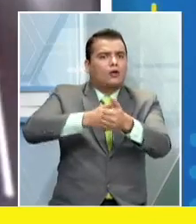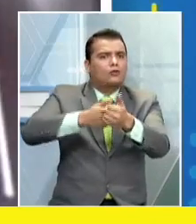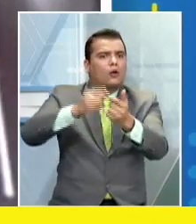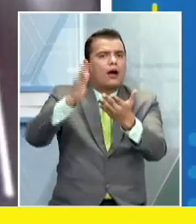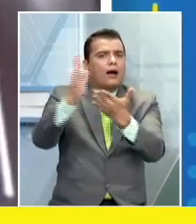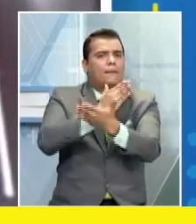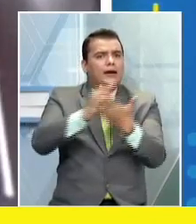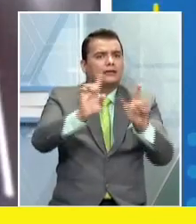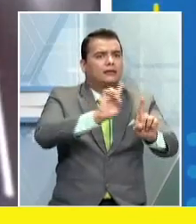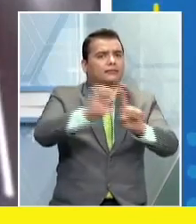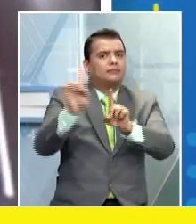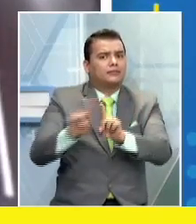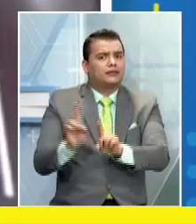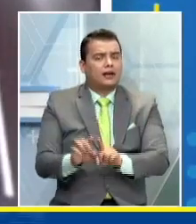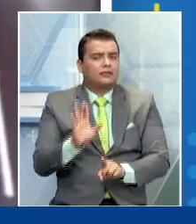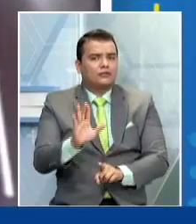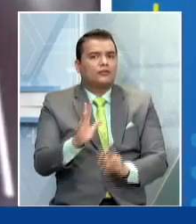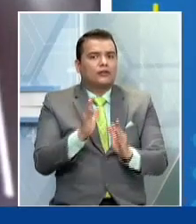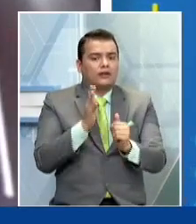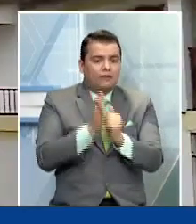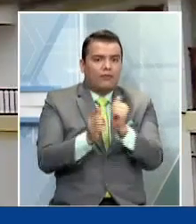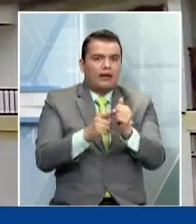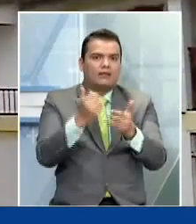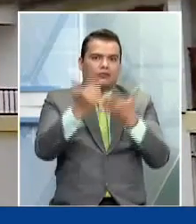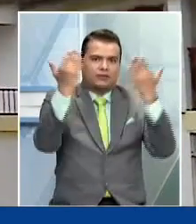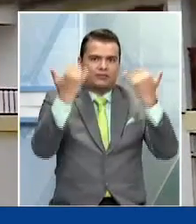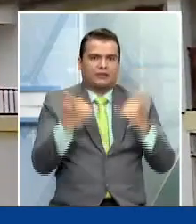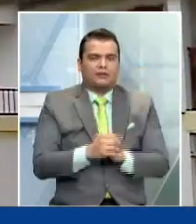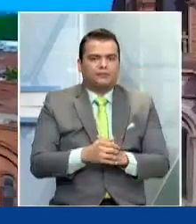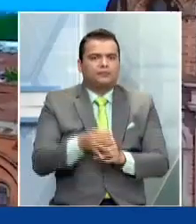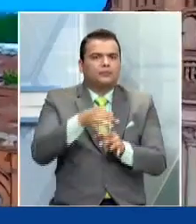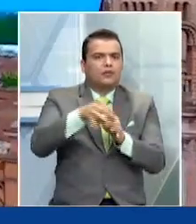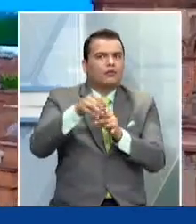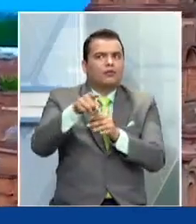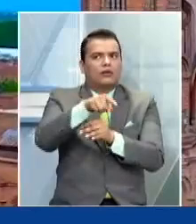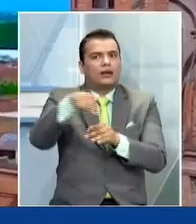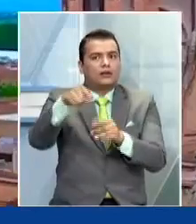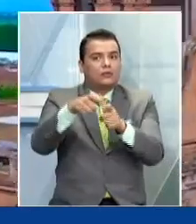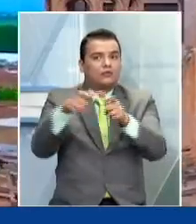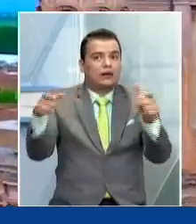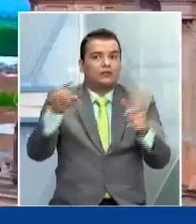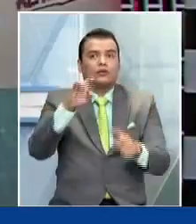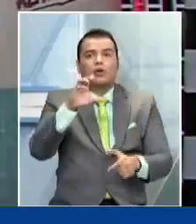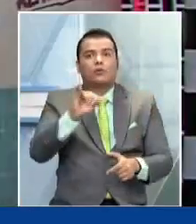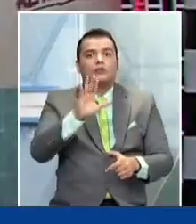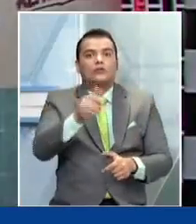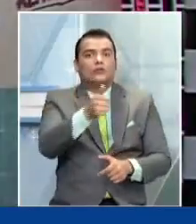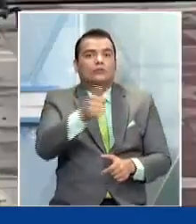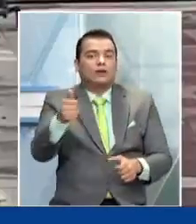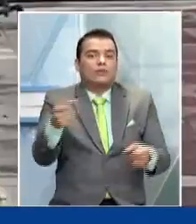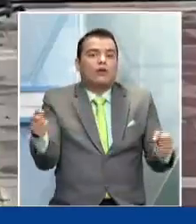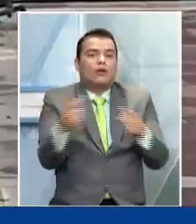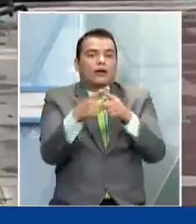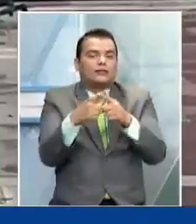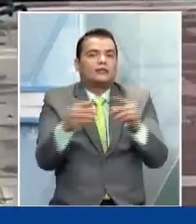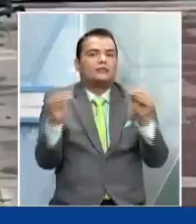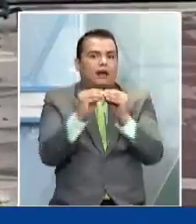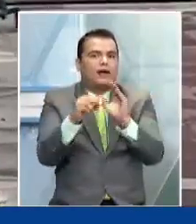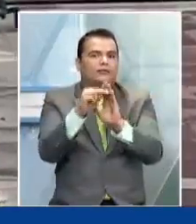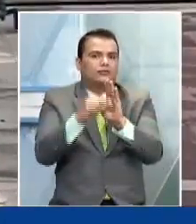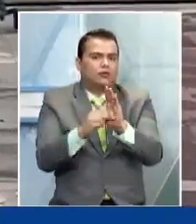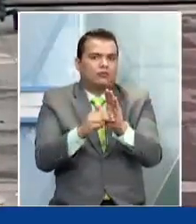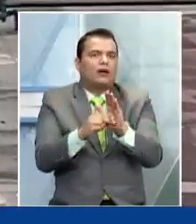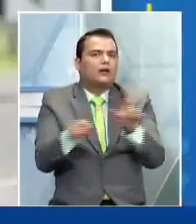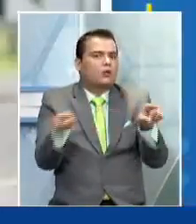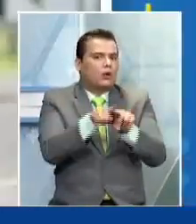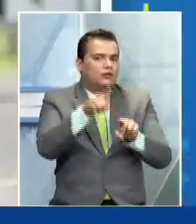manifestando el comportamiento epidemiológico en cada uno de los municipios. Los municipios con alta ocupación de camas UCI deberán tomar medidas adicionales tal y como sucederá